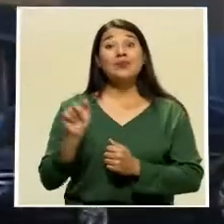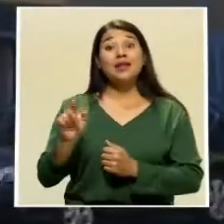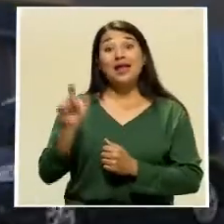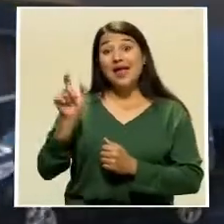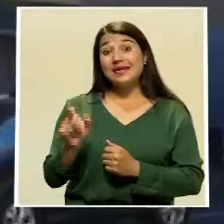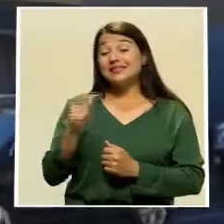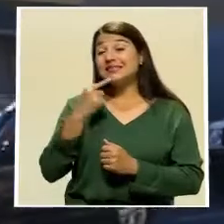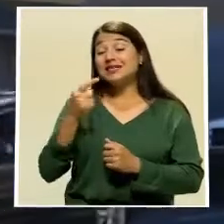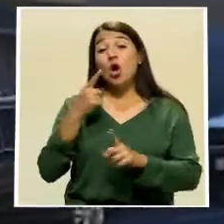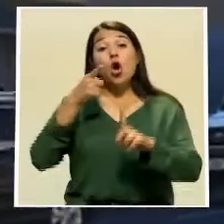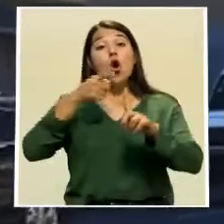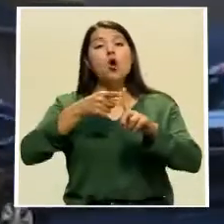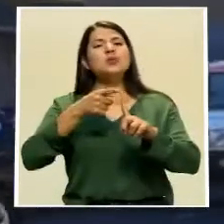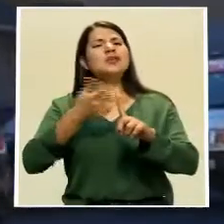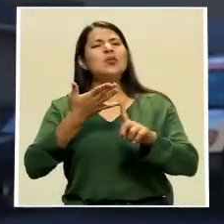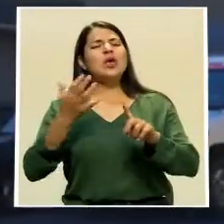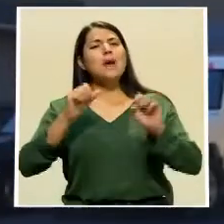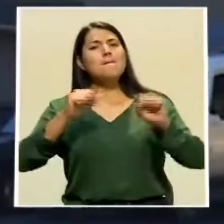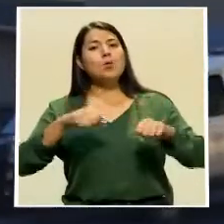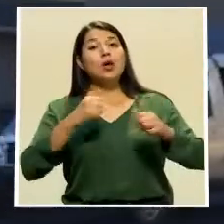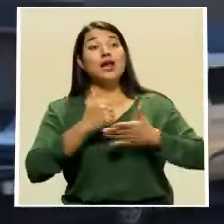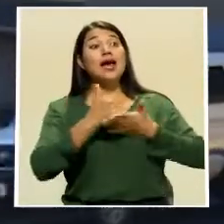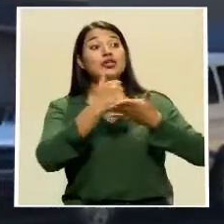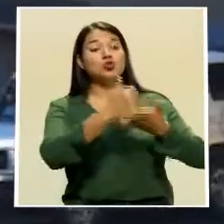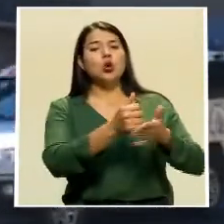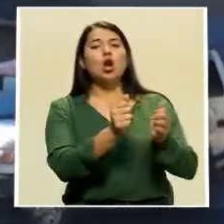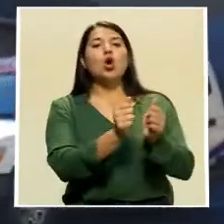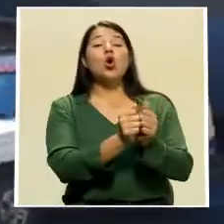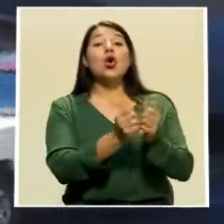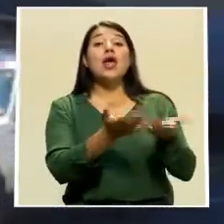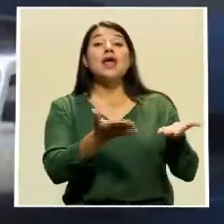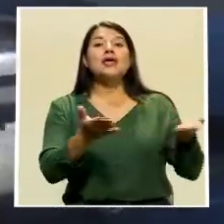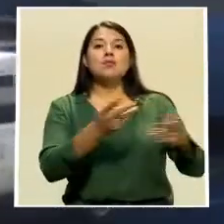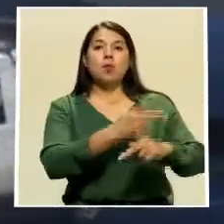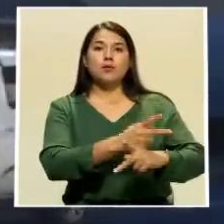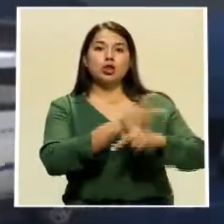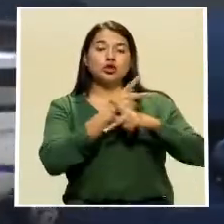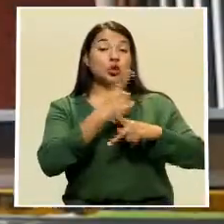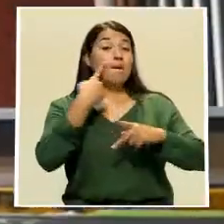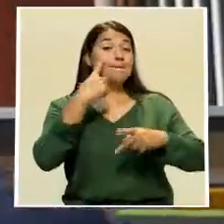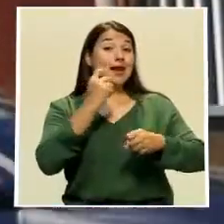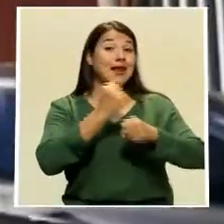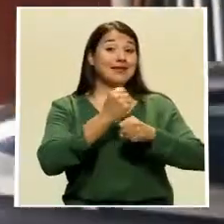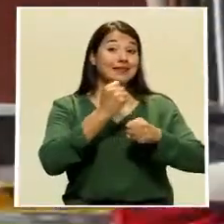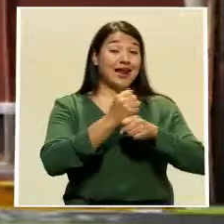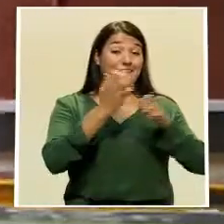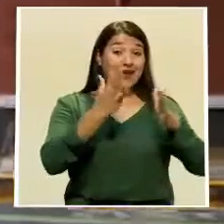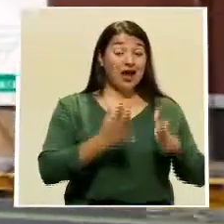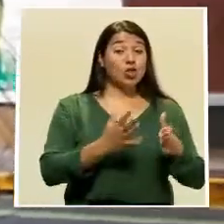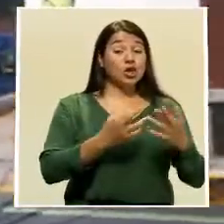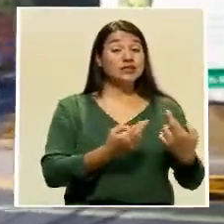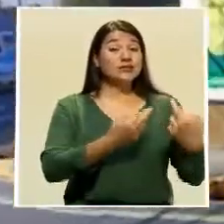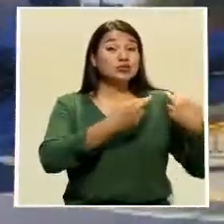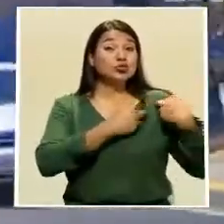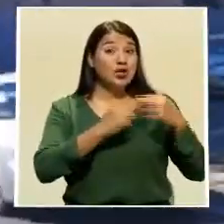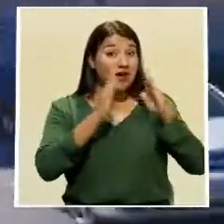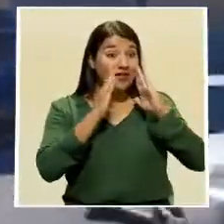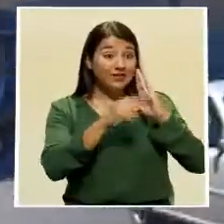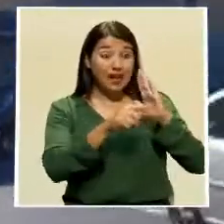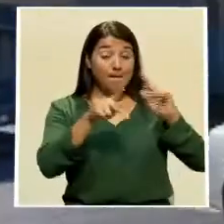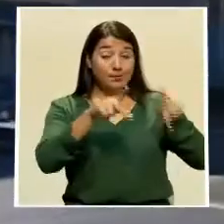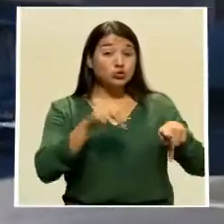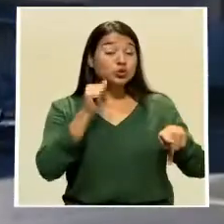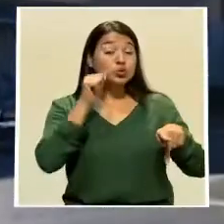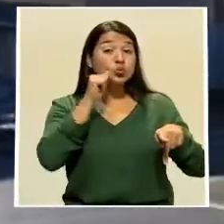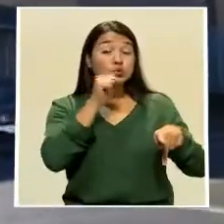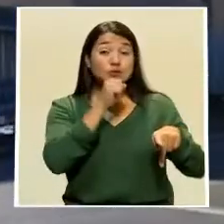que el objetivo es contribuir con los equipos de protección para el personal que los atienden y el pago de personal especializado de